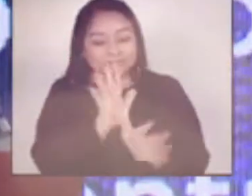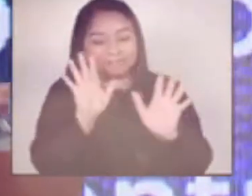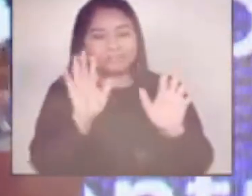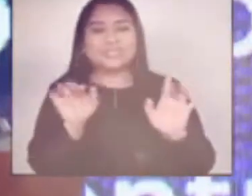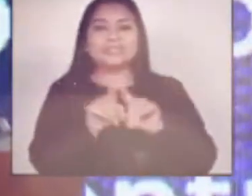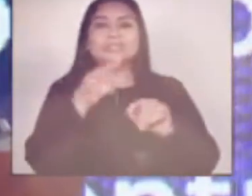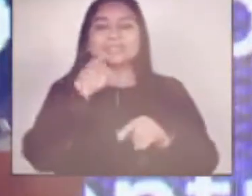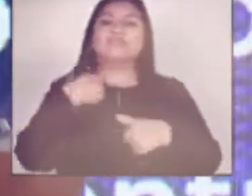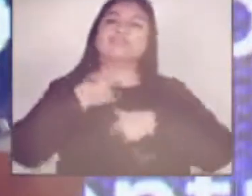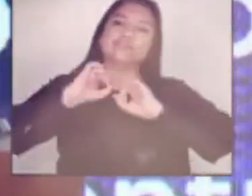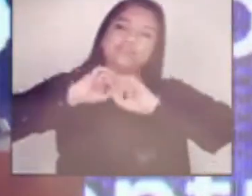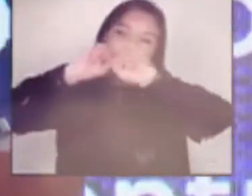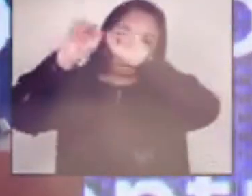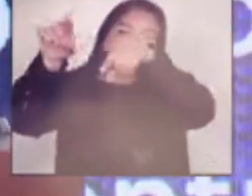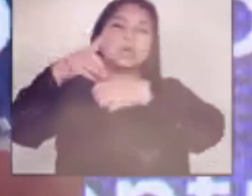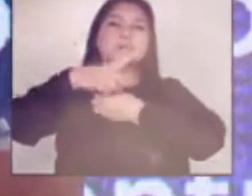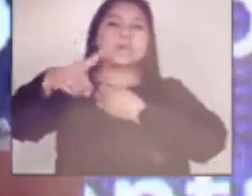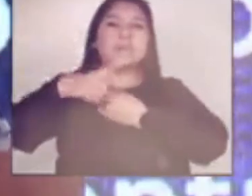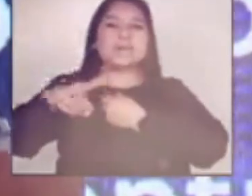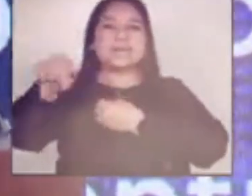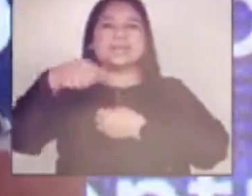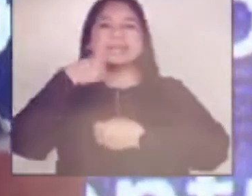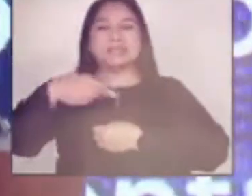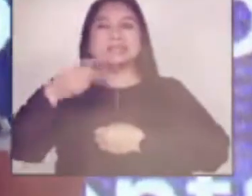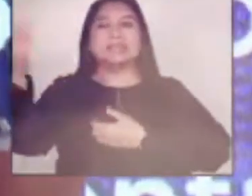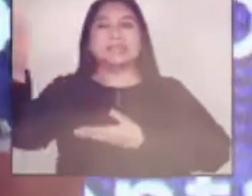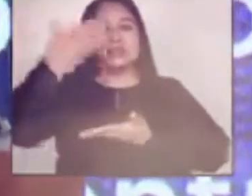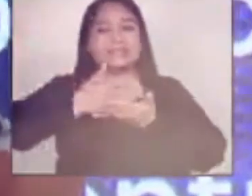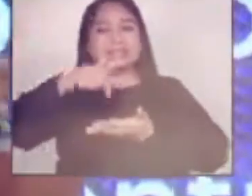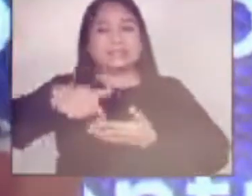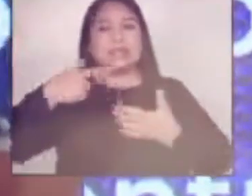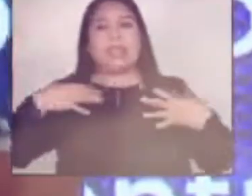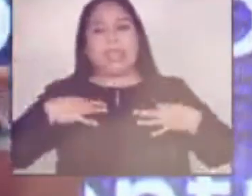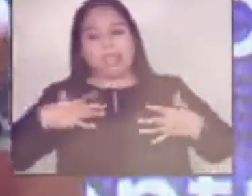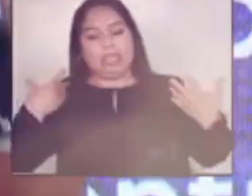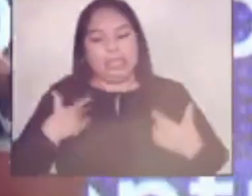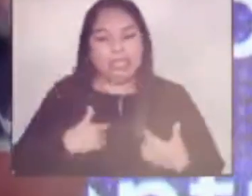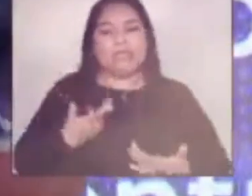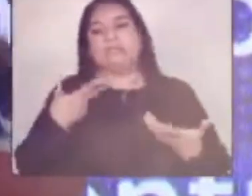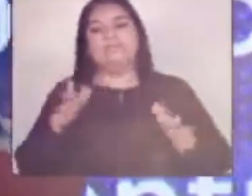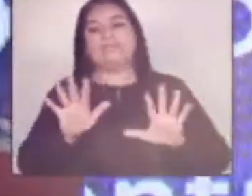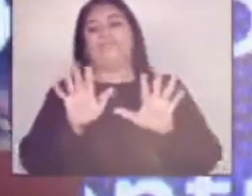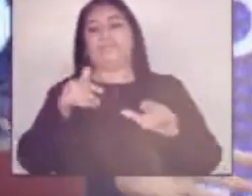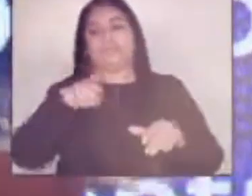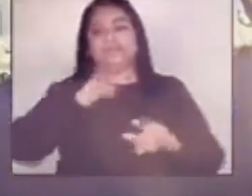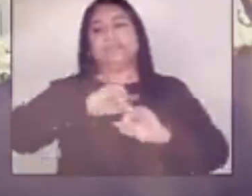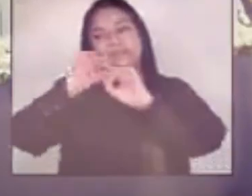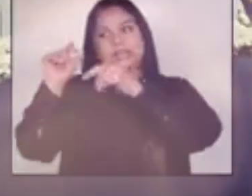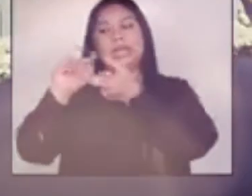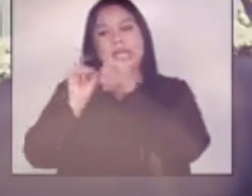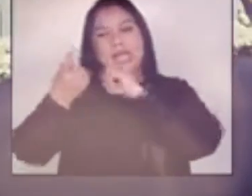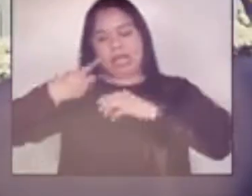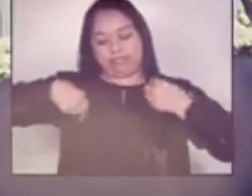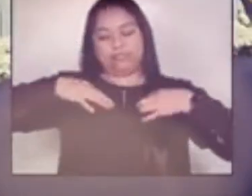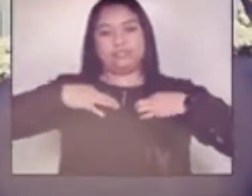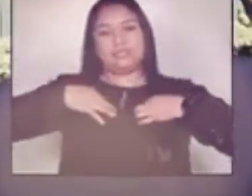teníamos que ir al interior del país. Y no quise venir en traje de fatiga con jeans y todo, sino que tuve que pasar cambiando y estuvieron los minutos